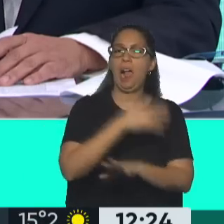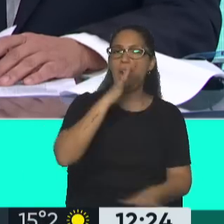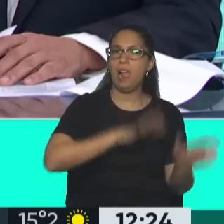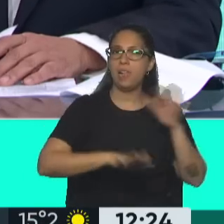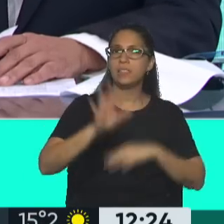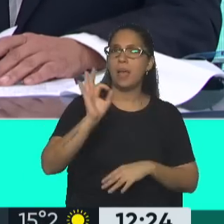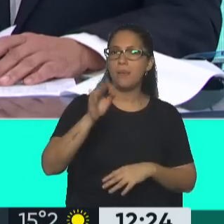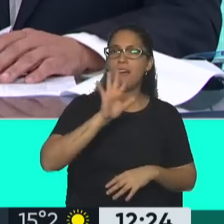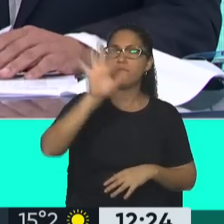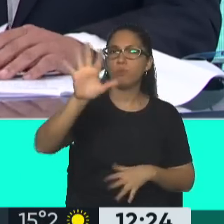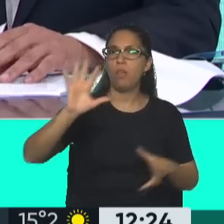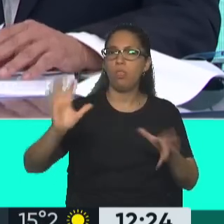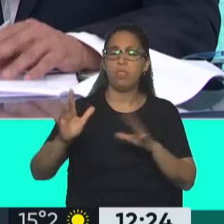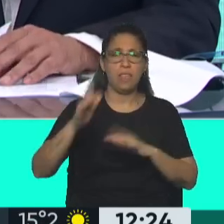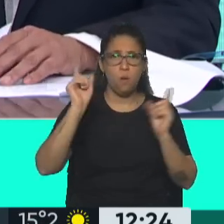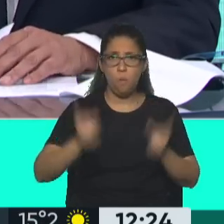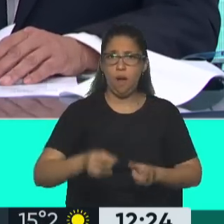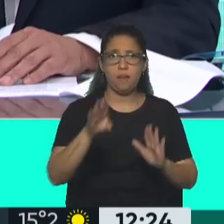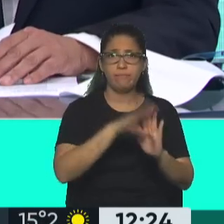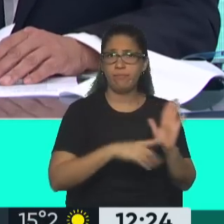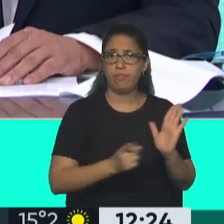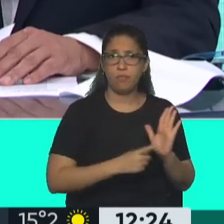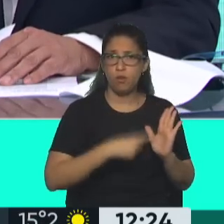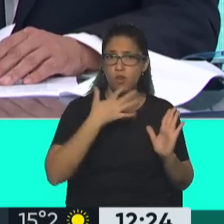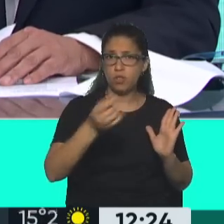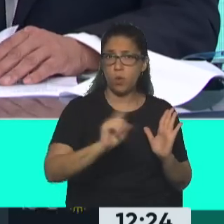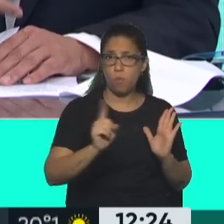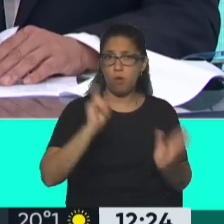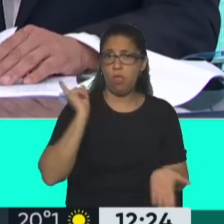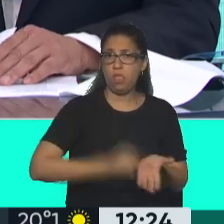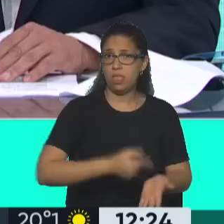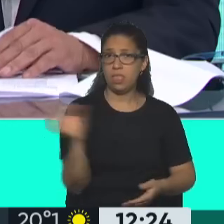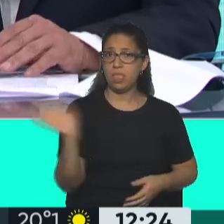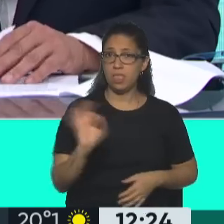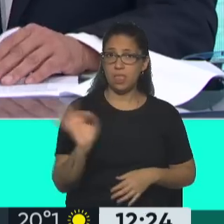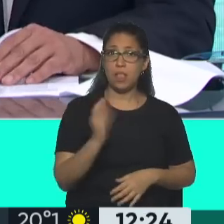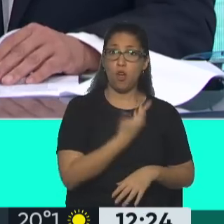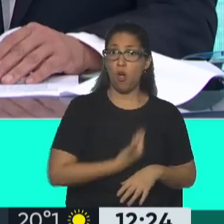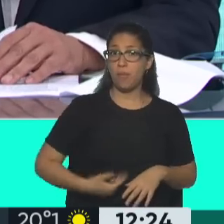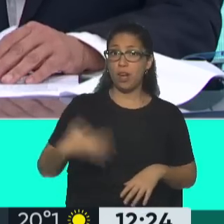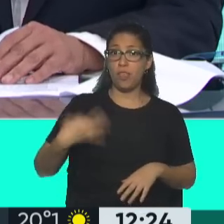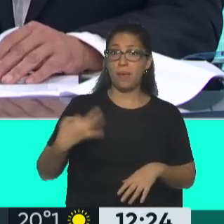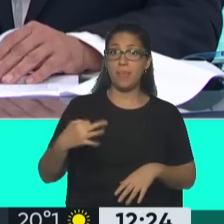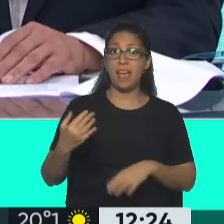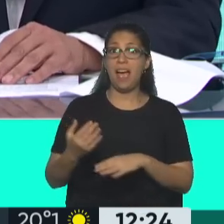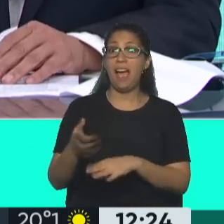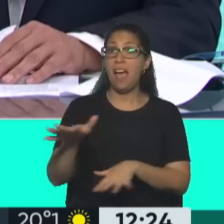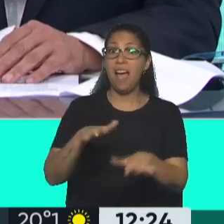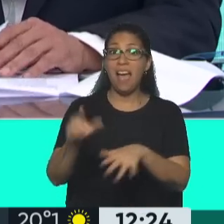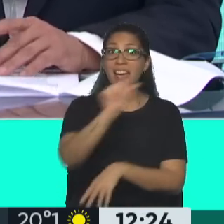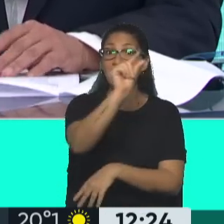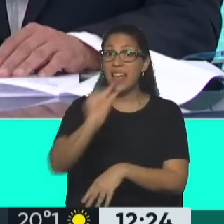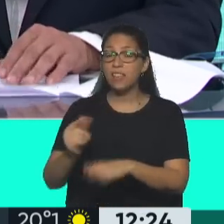aún así no se cumplió con el decreto. Decreto que el propio gobierno debería haber sacado antes de hacer este crédito